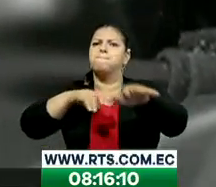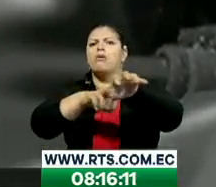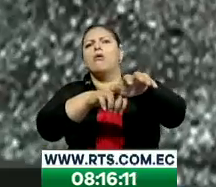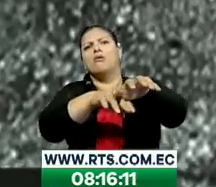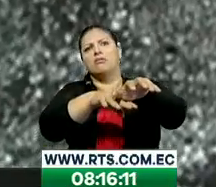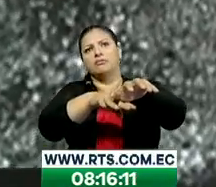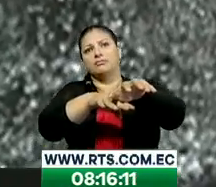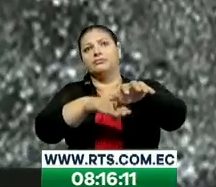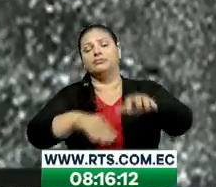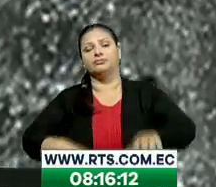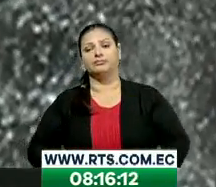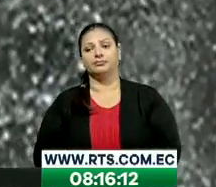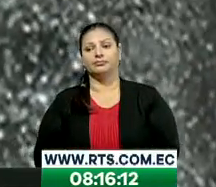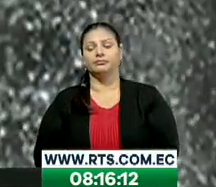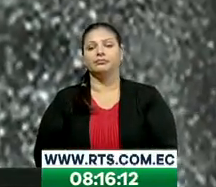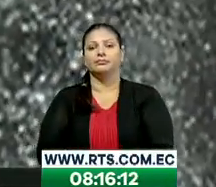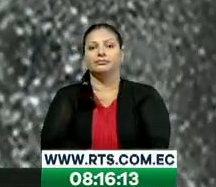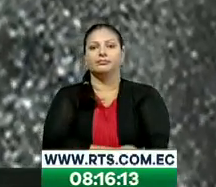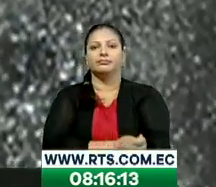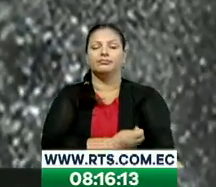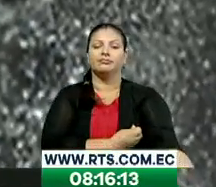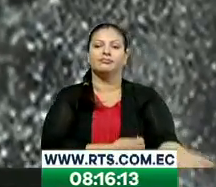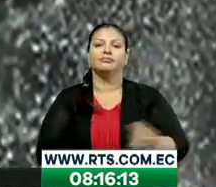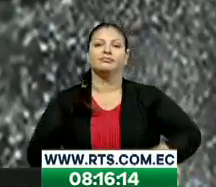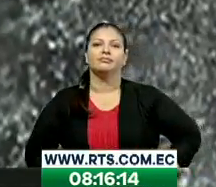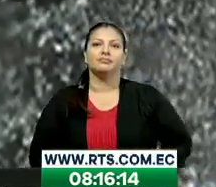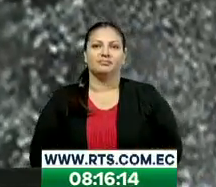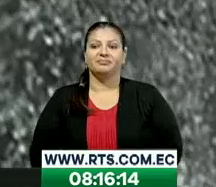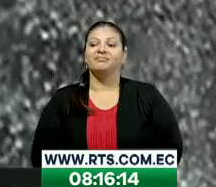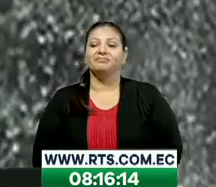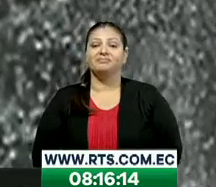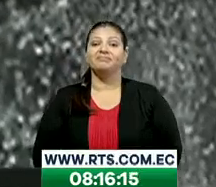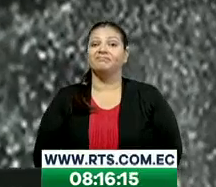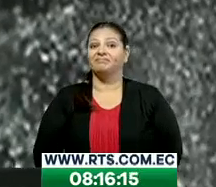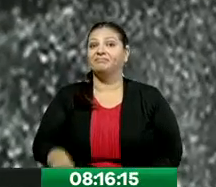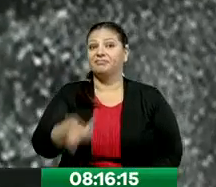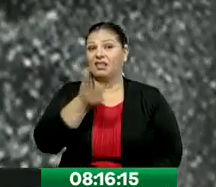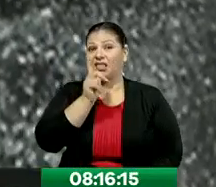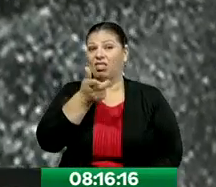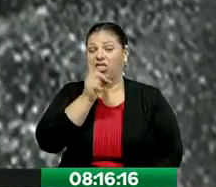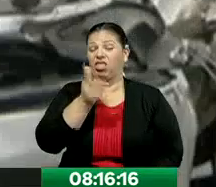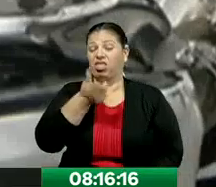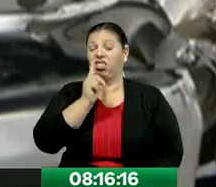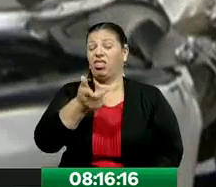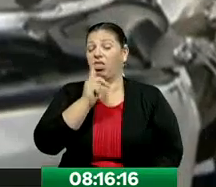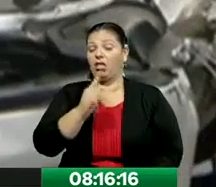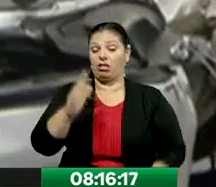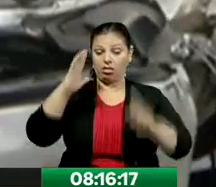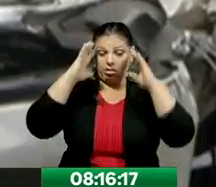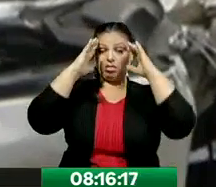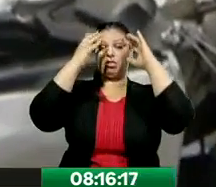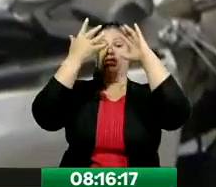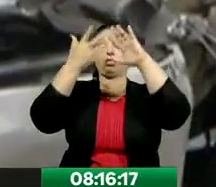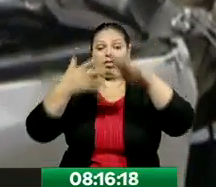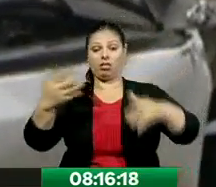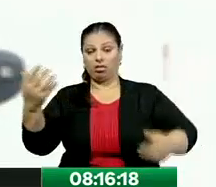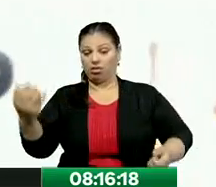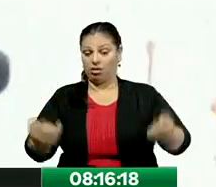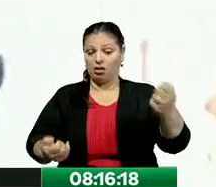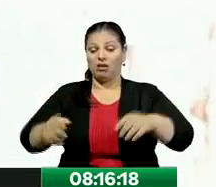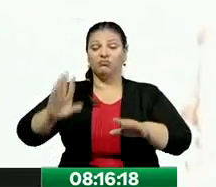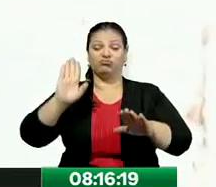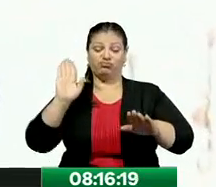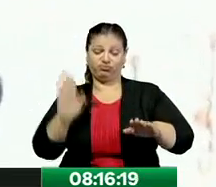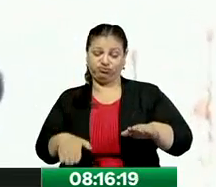los señores que entraban manejando totalmente la del auto venía mareado borracho si quiera venir algunos 100 100